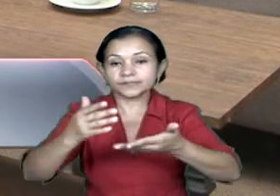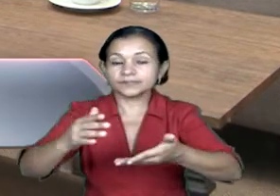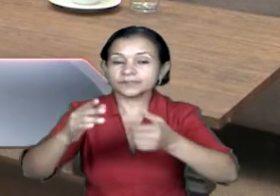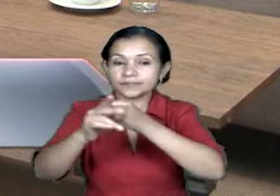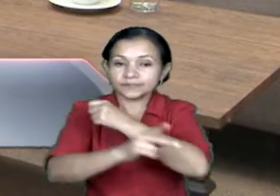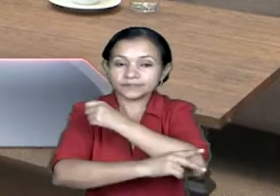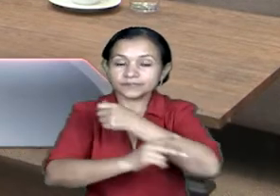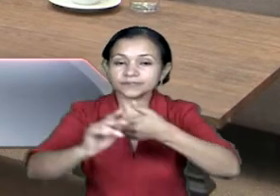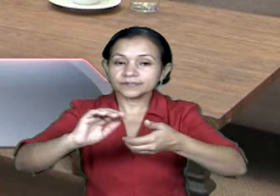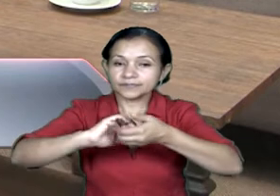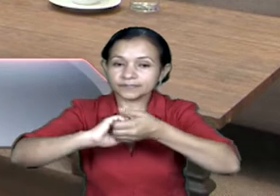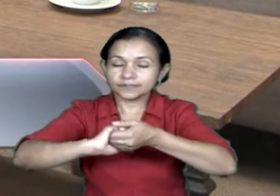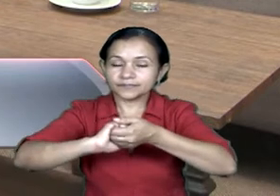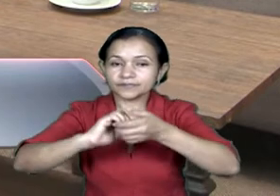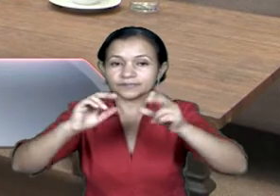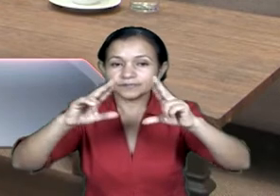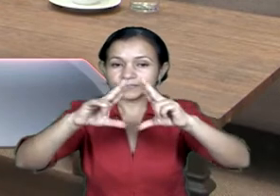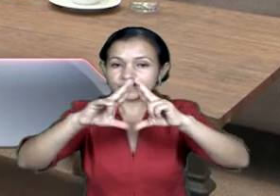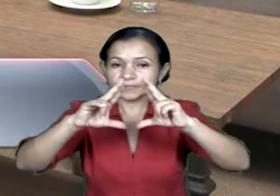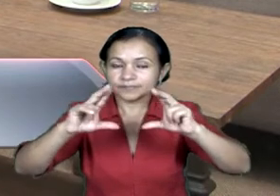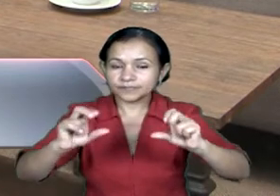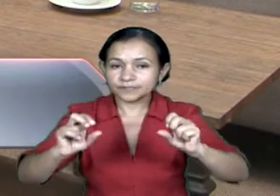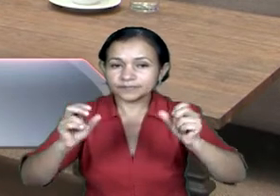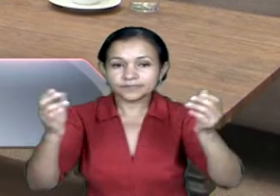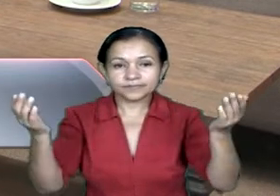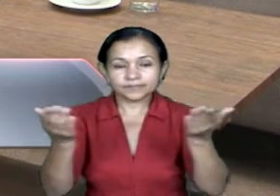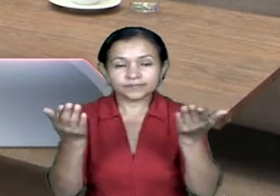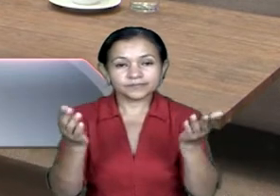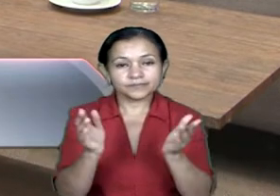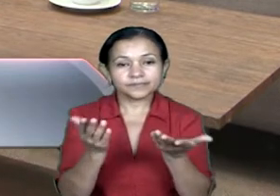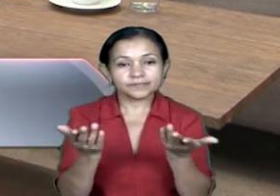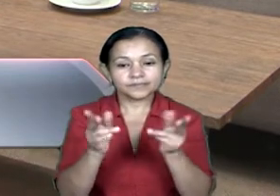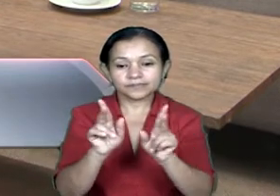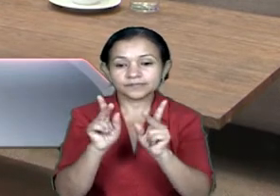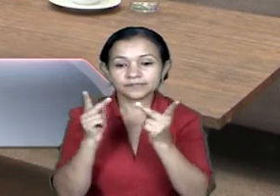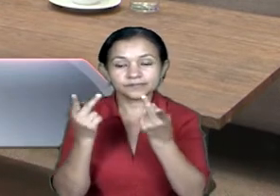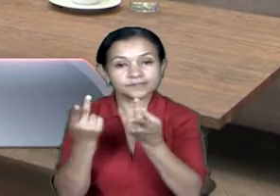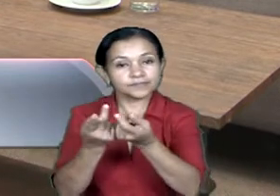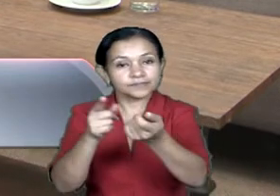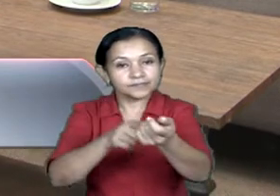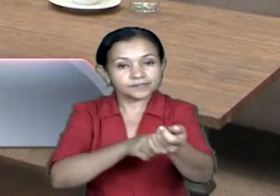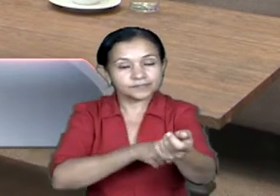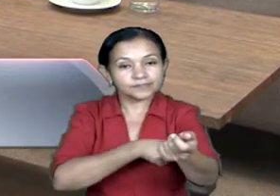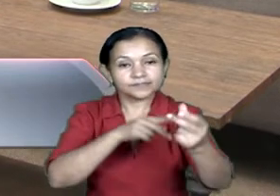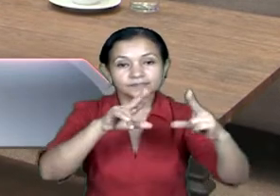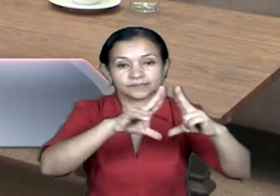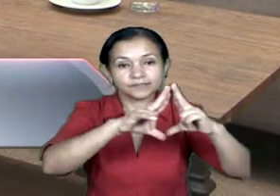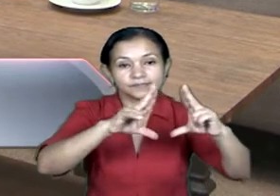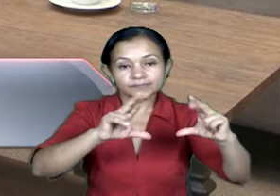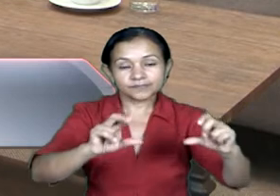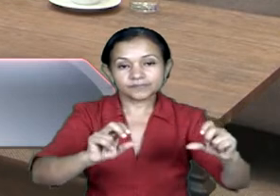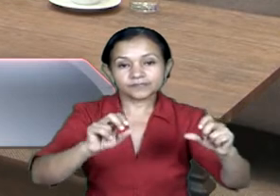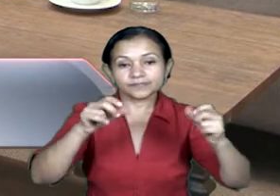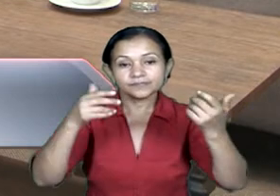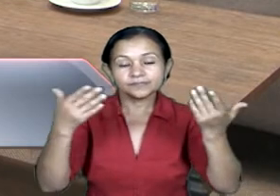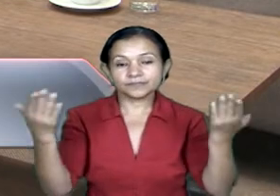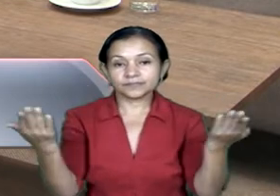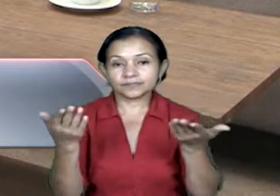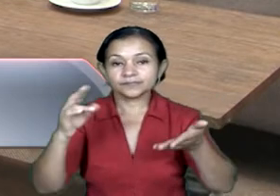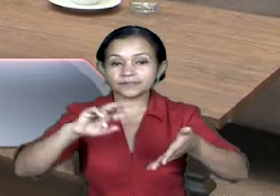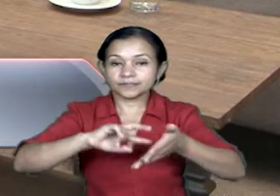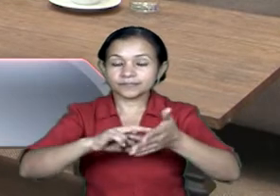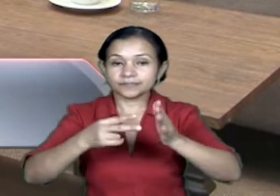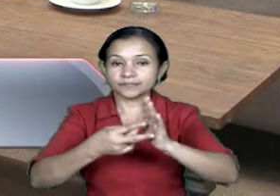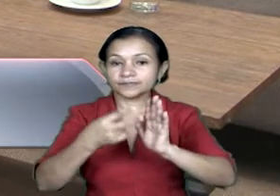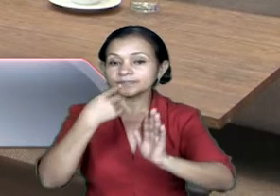como Nicaragua, con el pueblo, hermano, ¿no?, de Nicaragua. Por eso acá